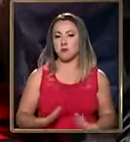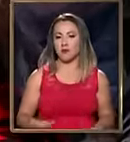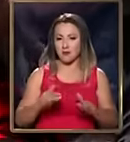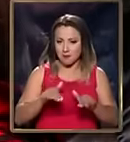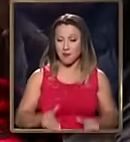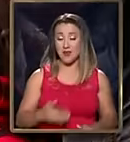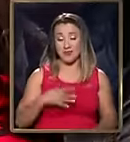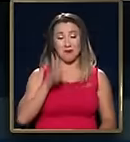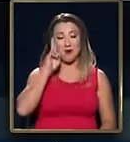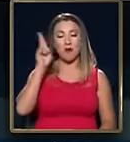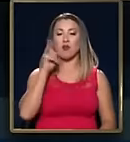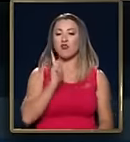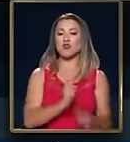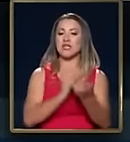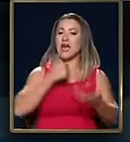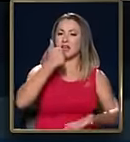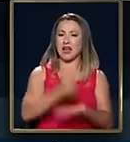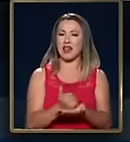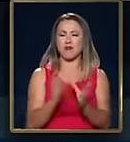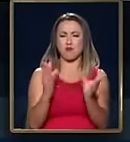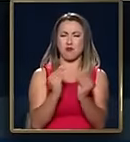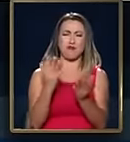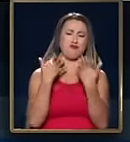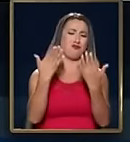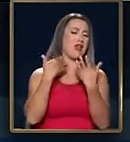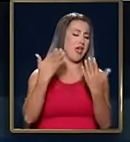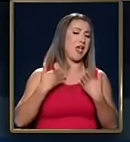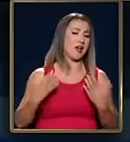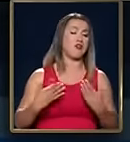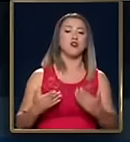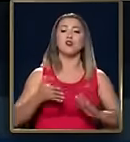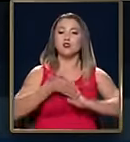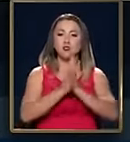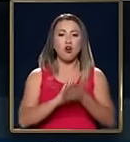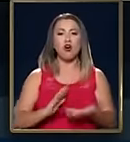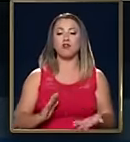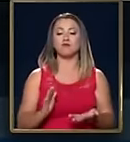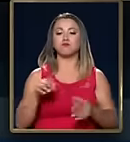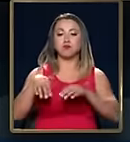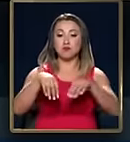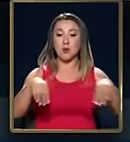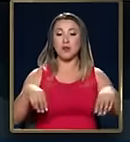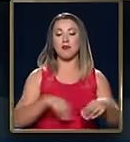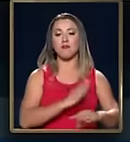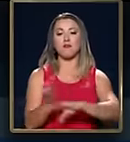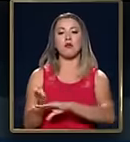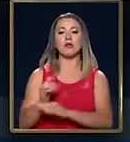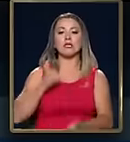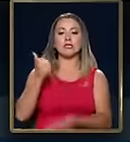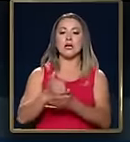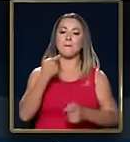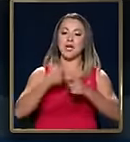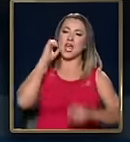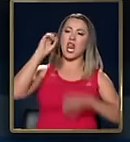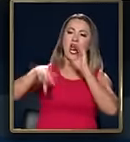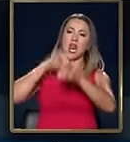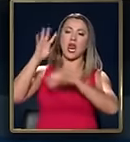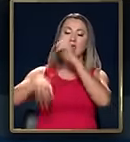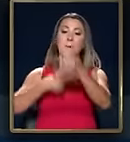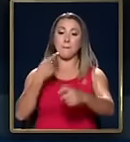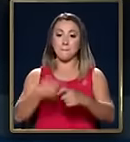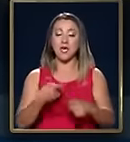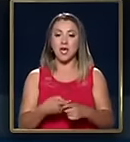Yo en una ocasión conocí a un alcalde tan fresco, que toda la comunidad fue a la alcaldía a tirarle piedra. Y con las piedras